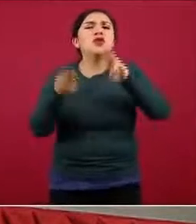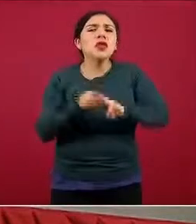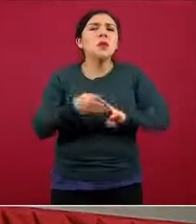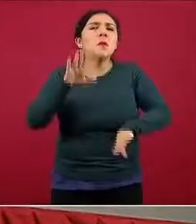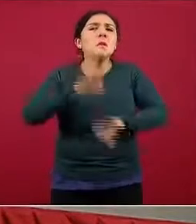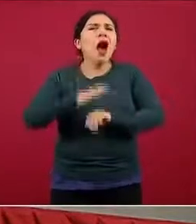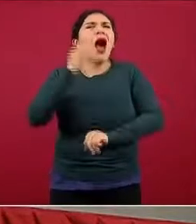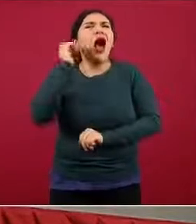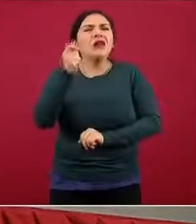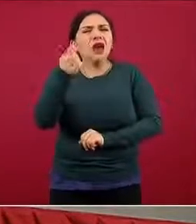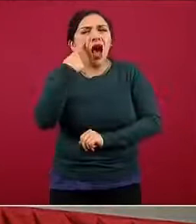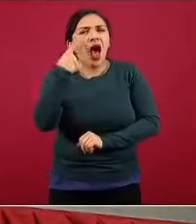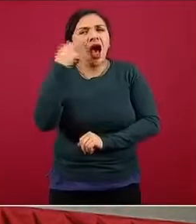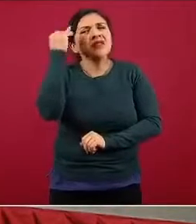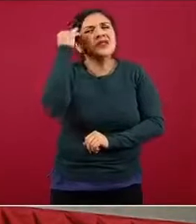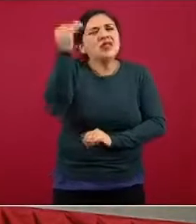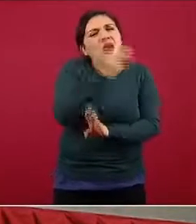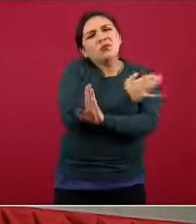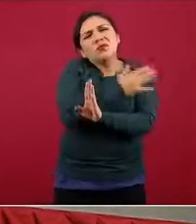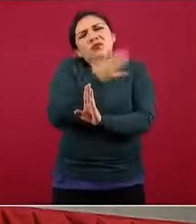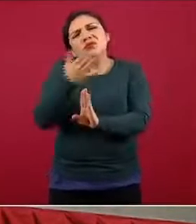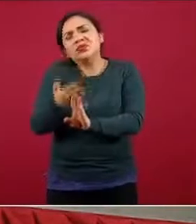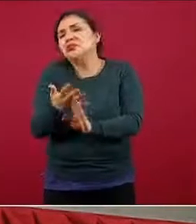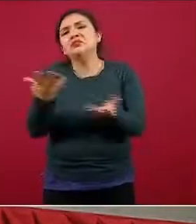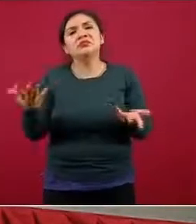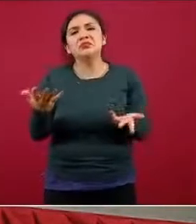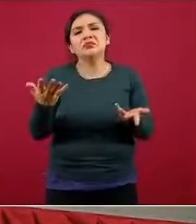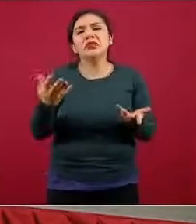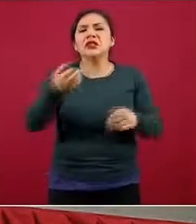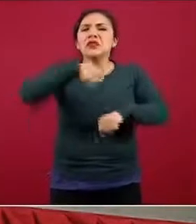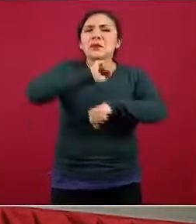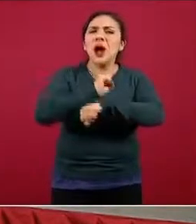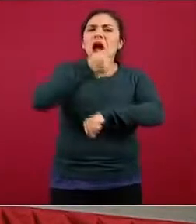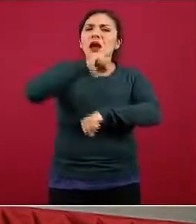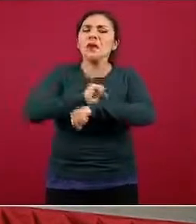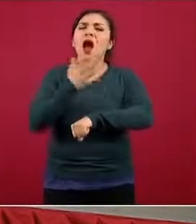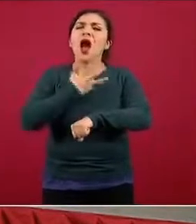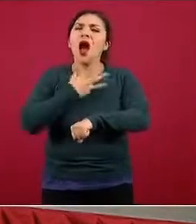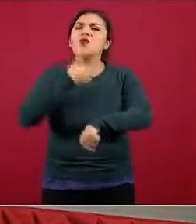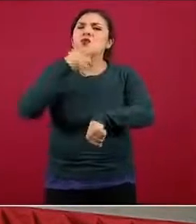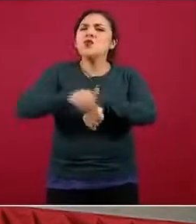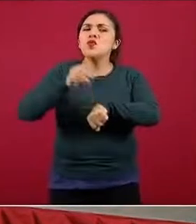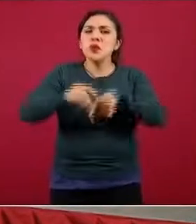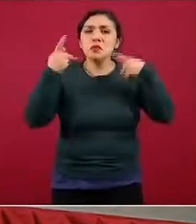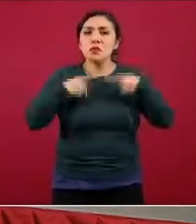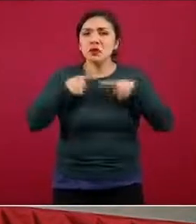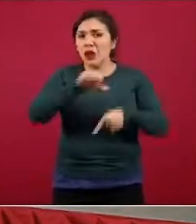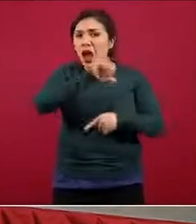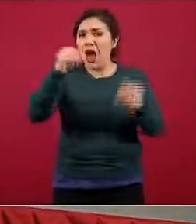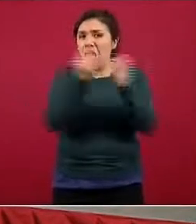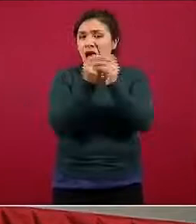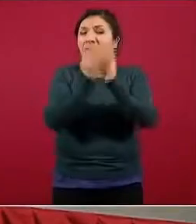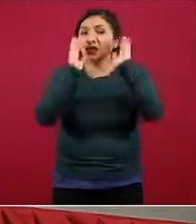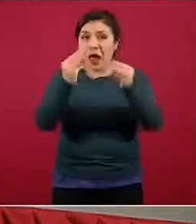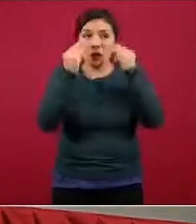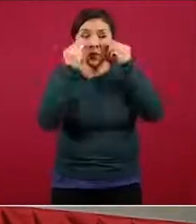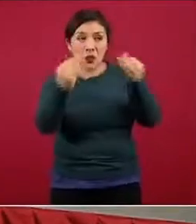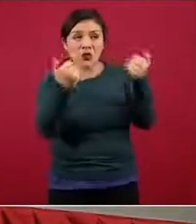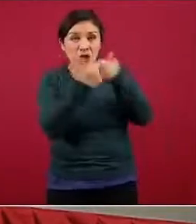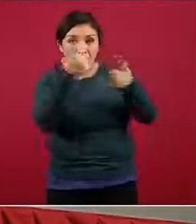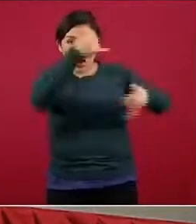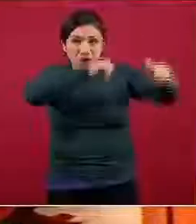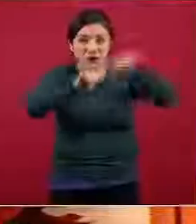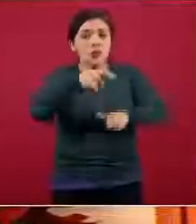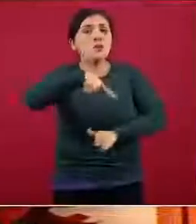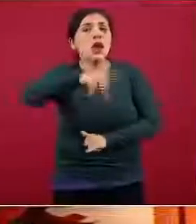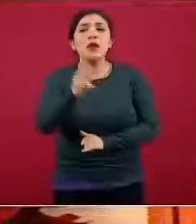ya en el tiempo que tenemos, pues tenemos en las diferentes semanas un número de personas que, habiéndose tomado una muestra, ya no